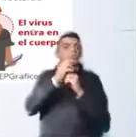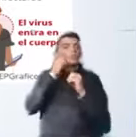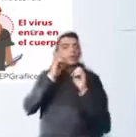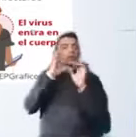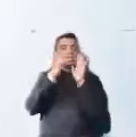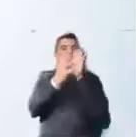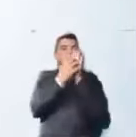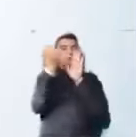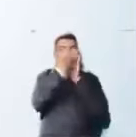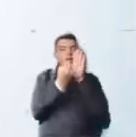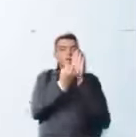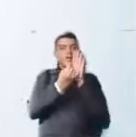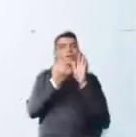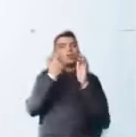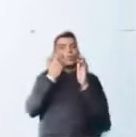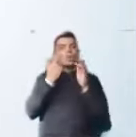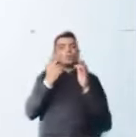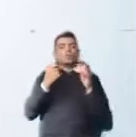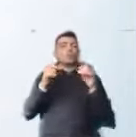tocarse la cara.